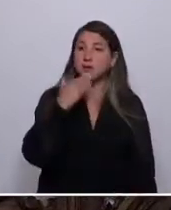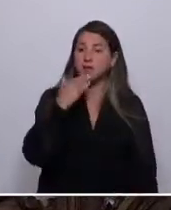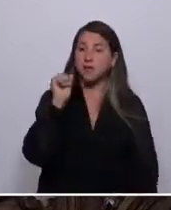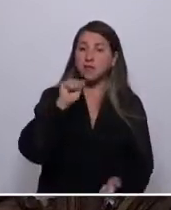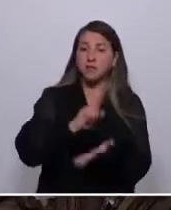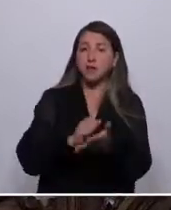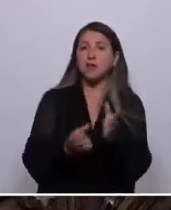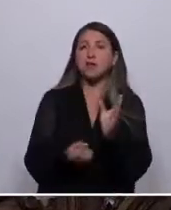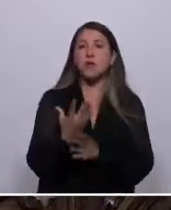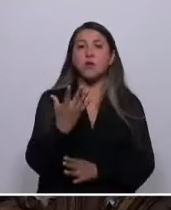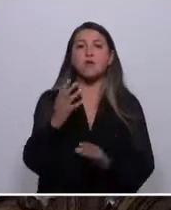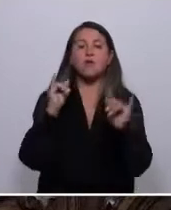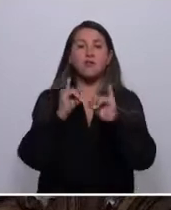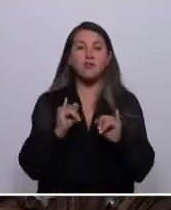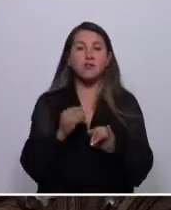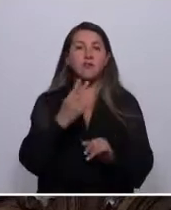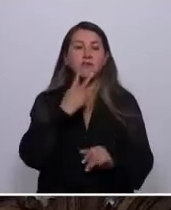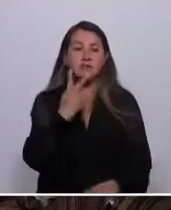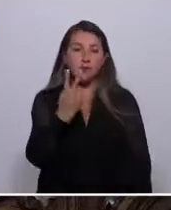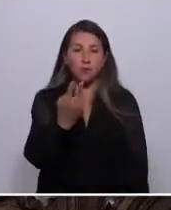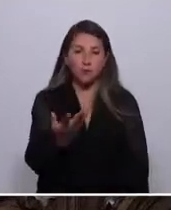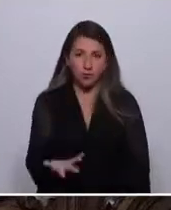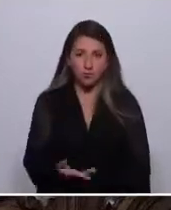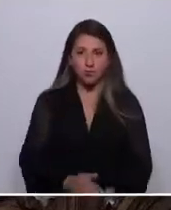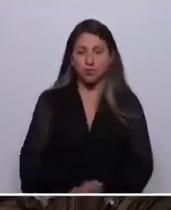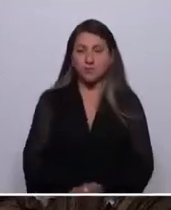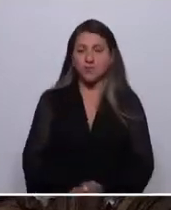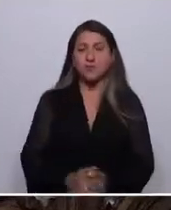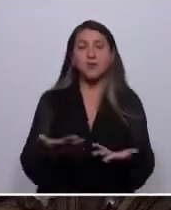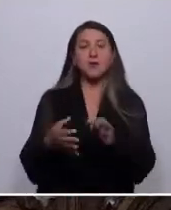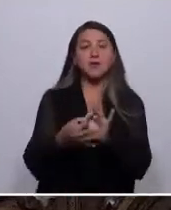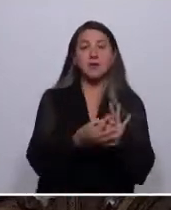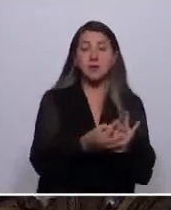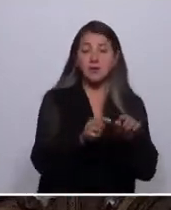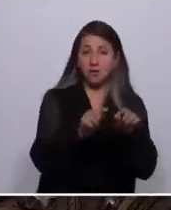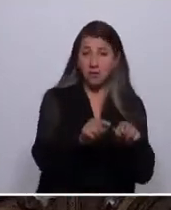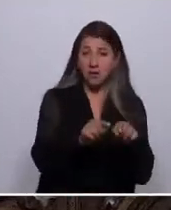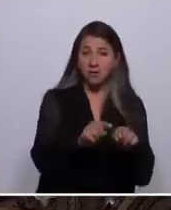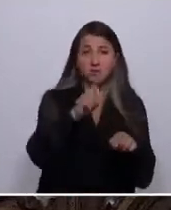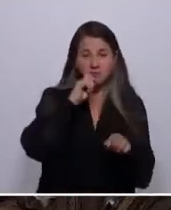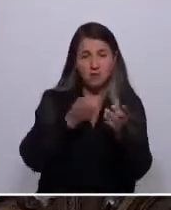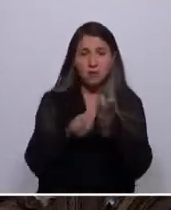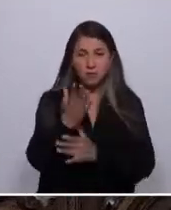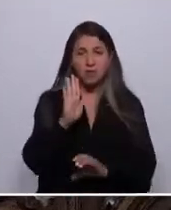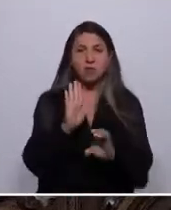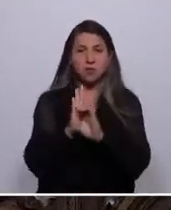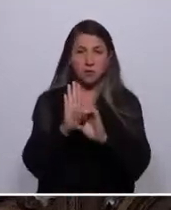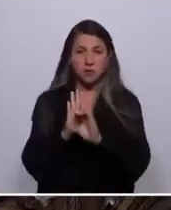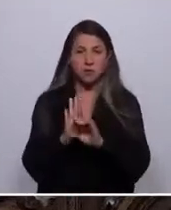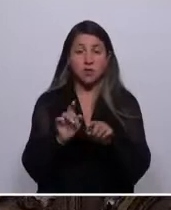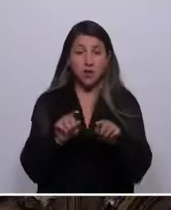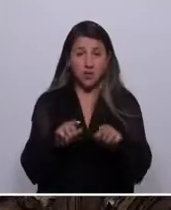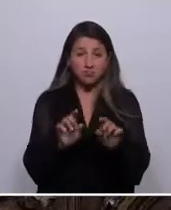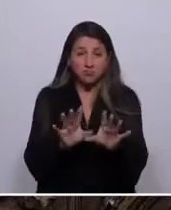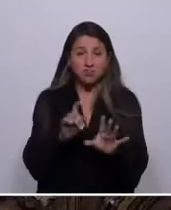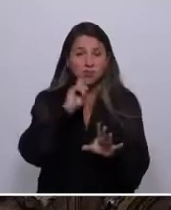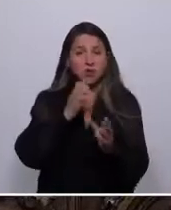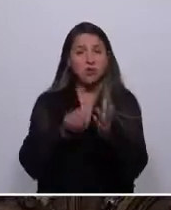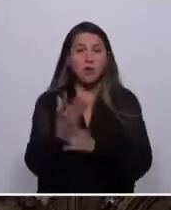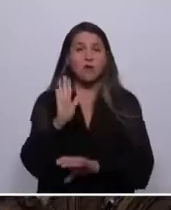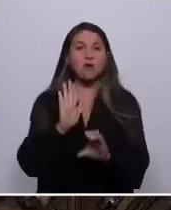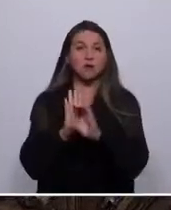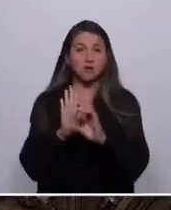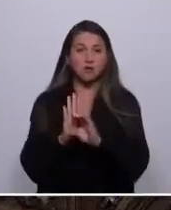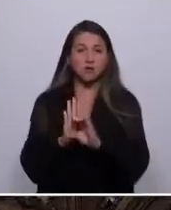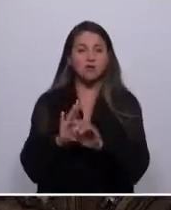una nueva forma de vida juntos. Porque esto es una nueva Constitución, esto es una Constitución.